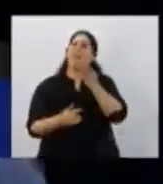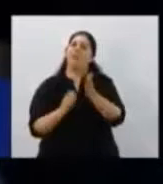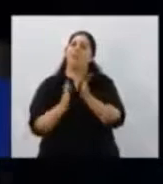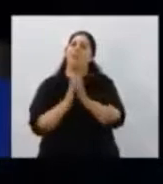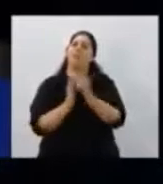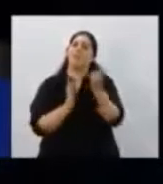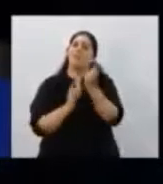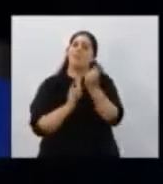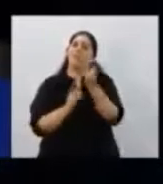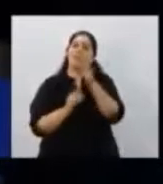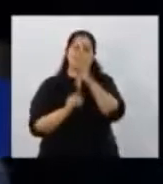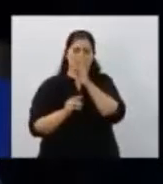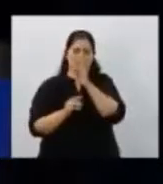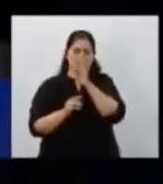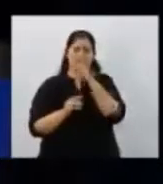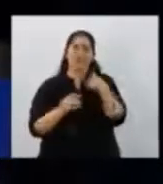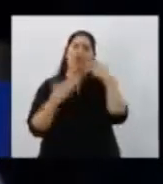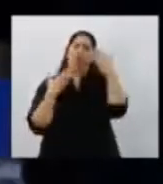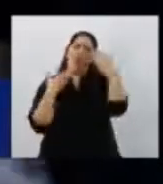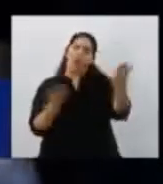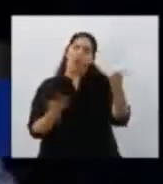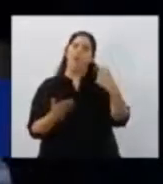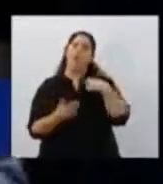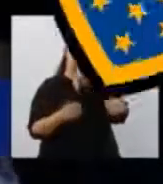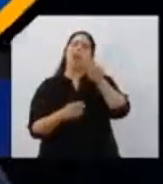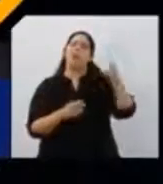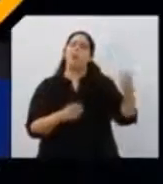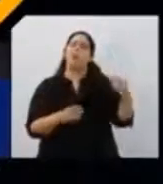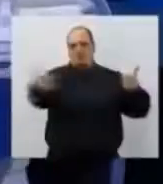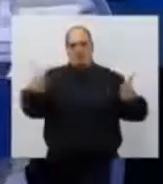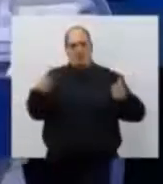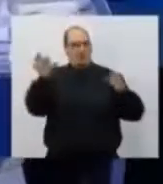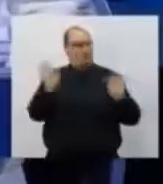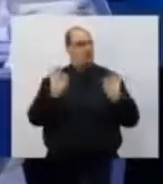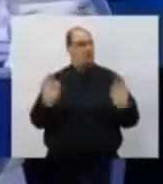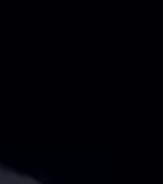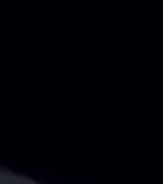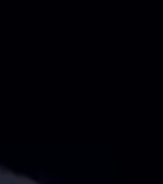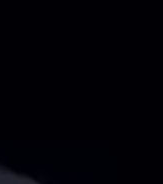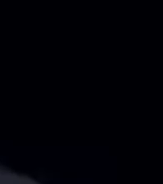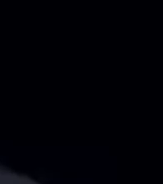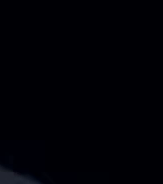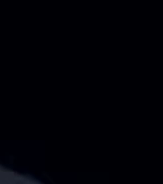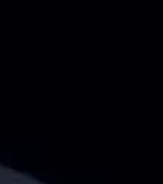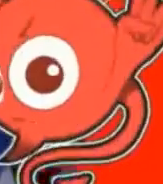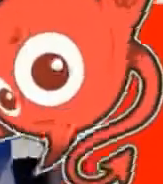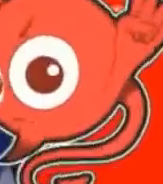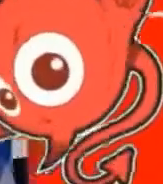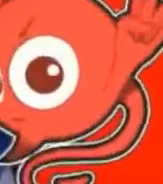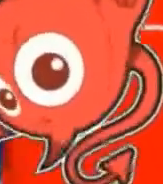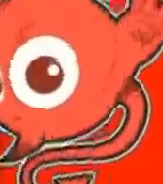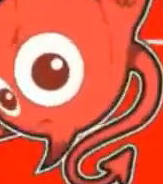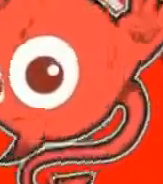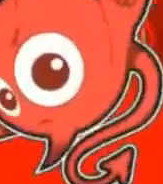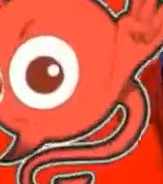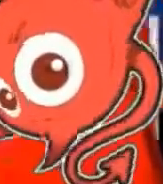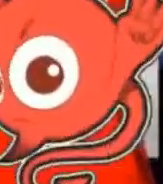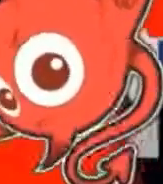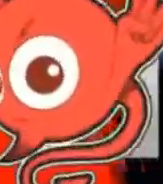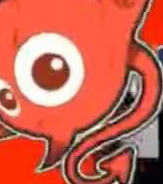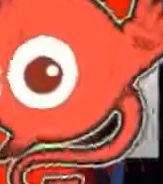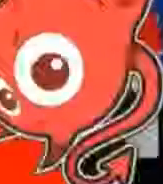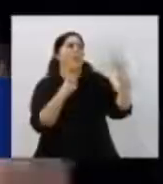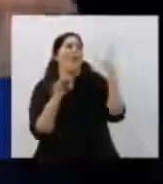hagamos un minuto de silencio en homenaje a los muertos de Boca. Y al respeto. Independiente, el